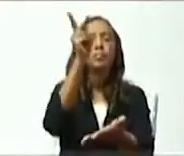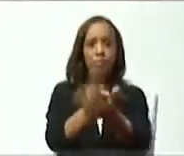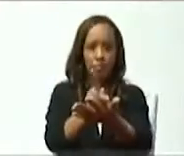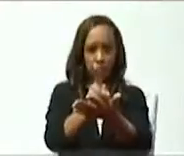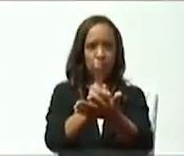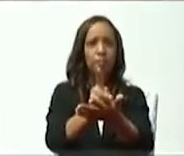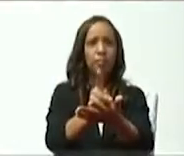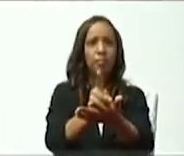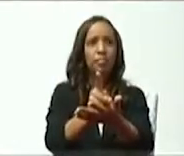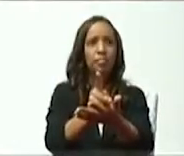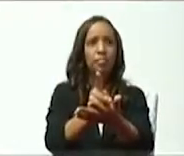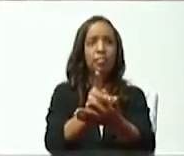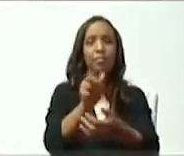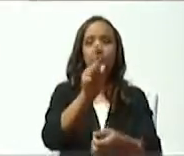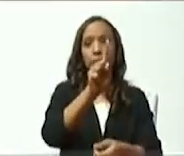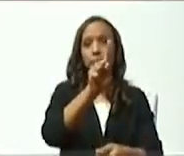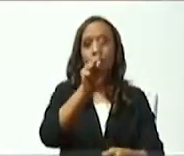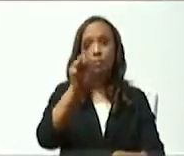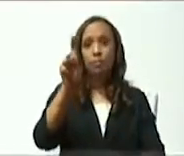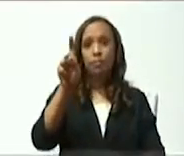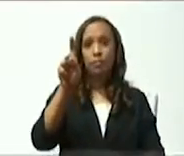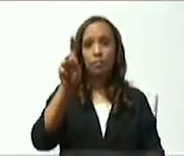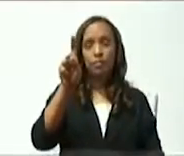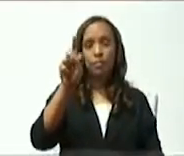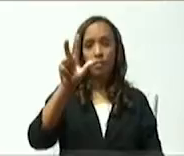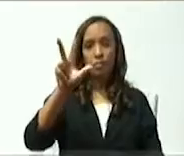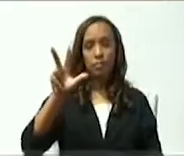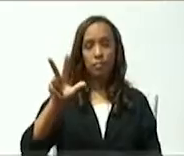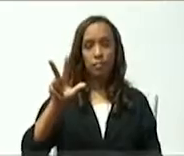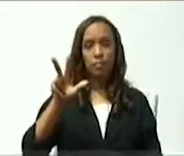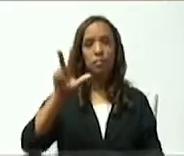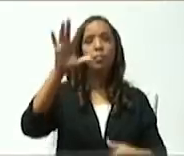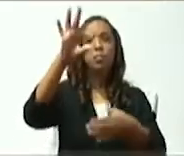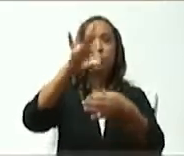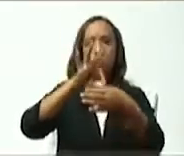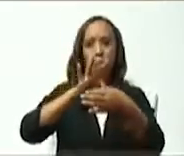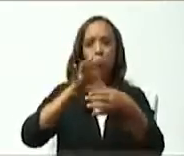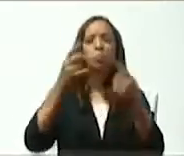cierto 3 ana luisa peguero nn